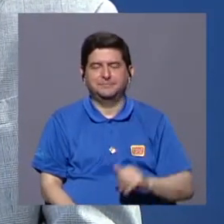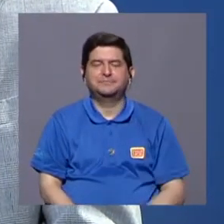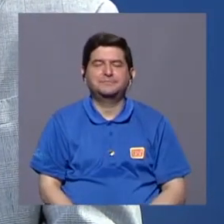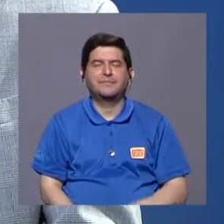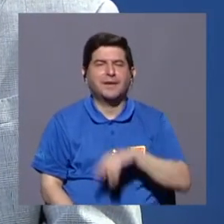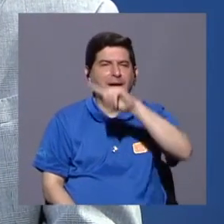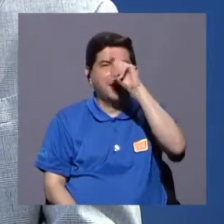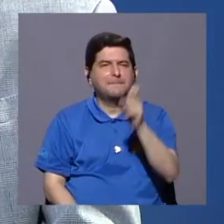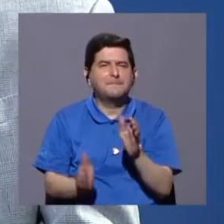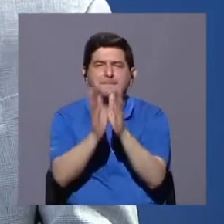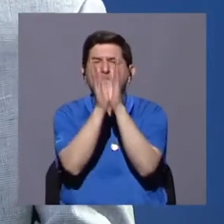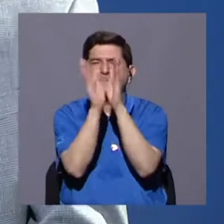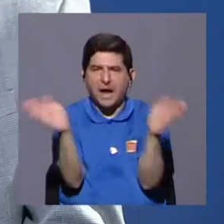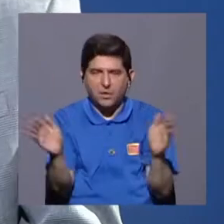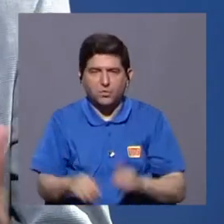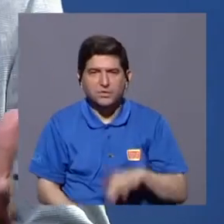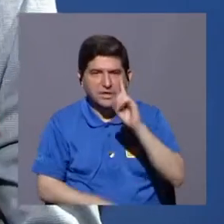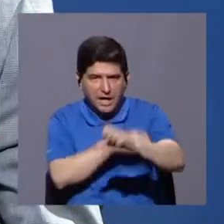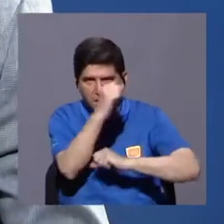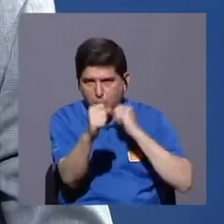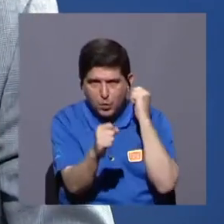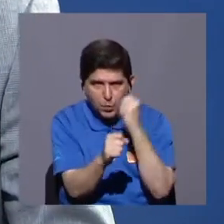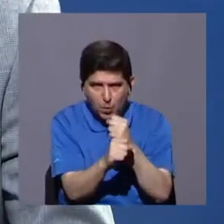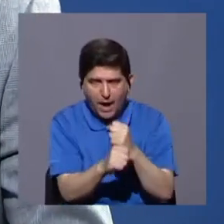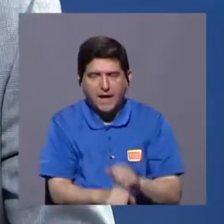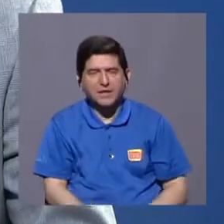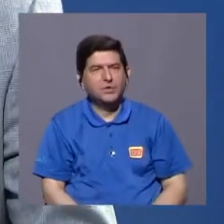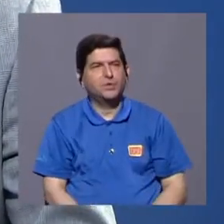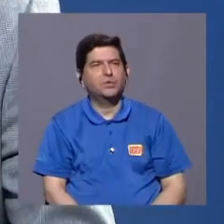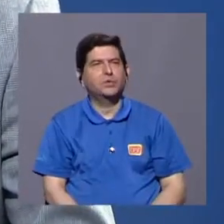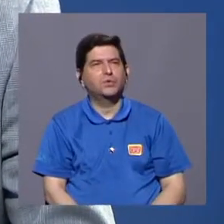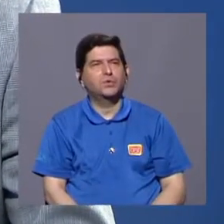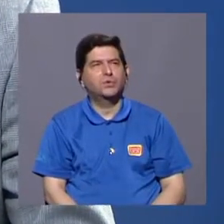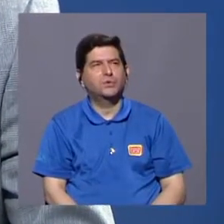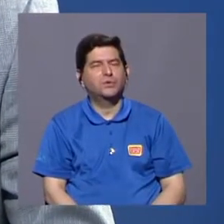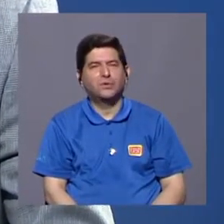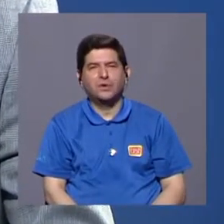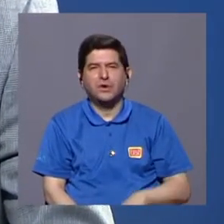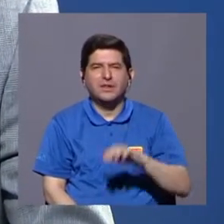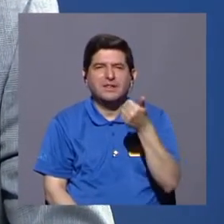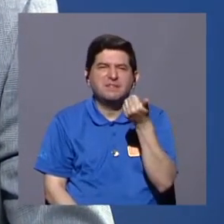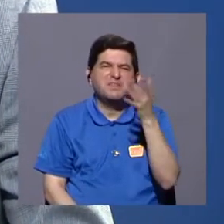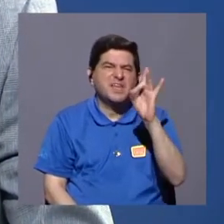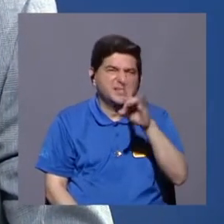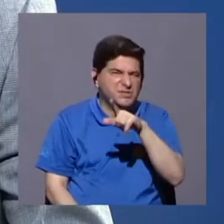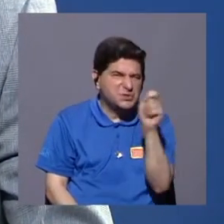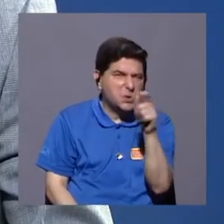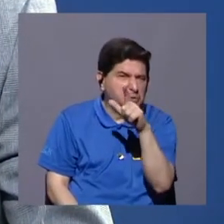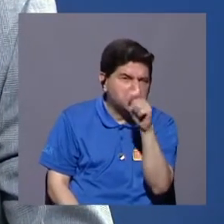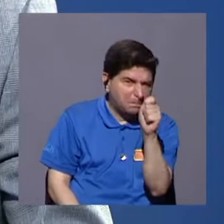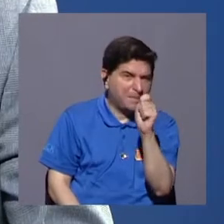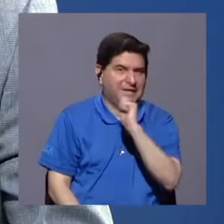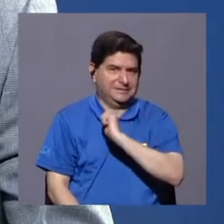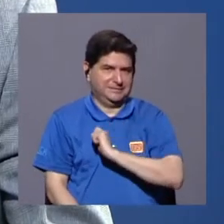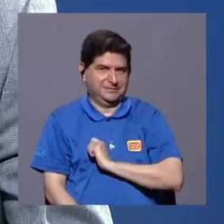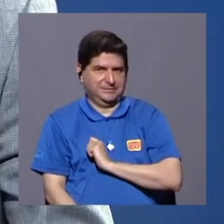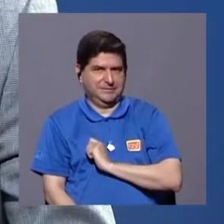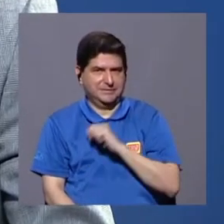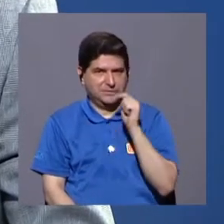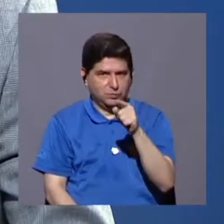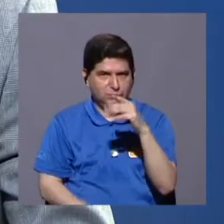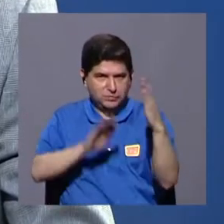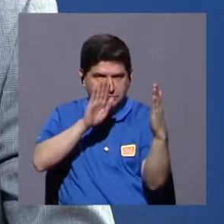saladié más de un año aproximadamente unos 18 años de edad 18 años y ocho meses perdón de estar